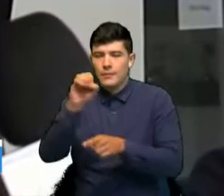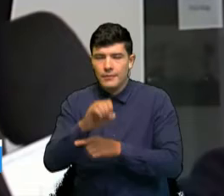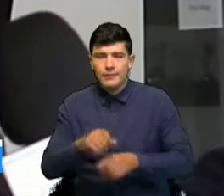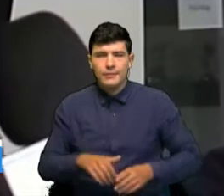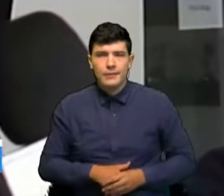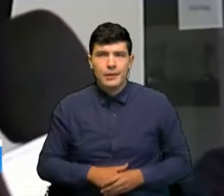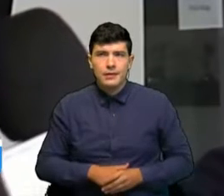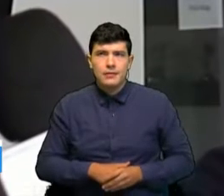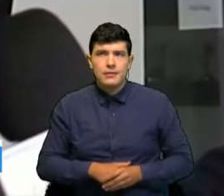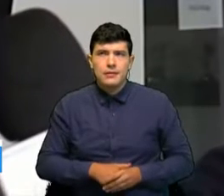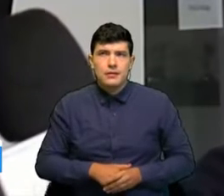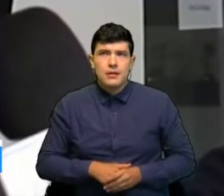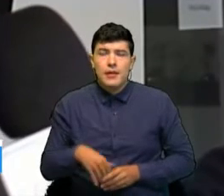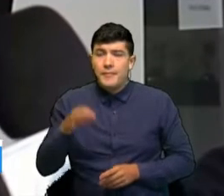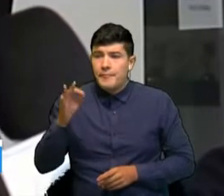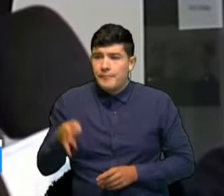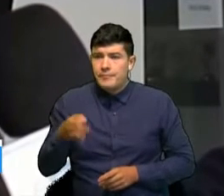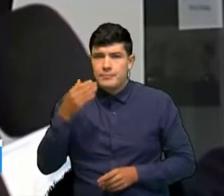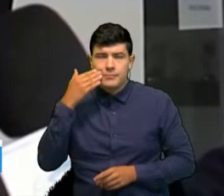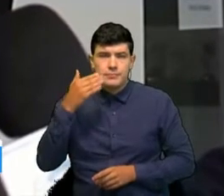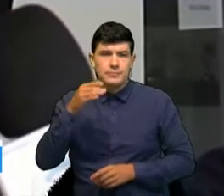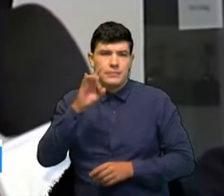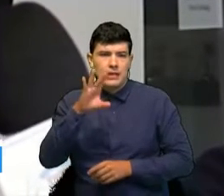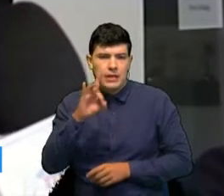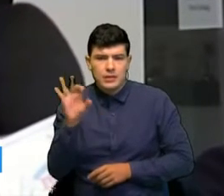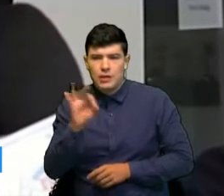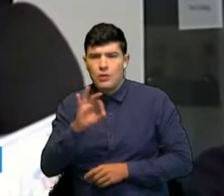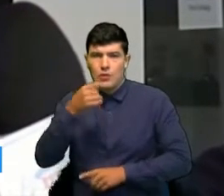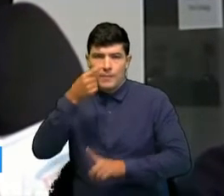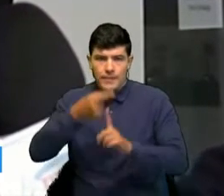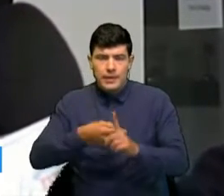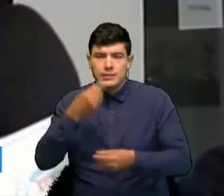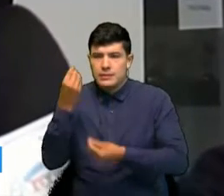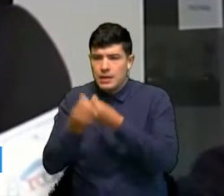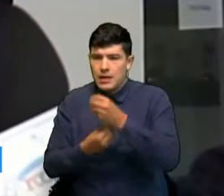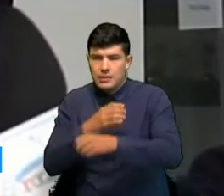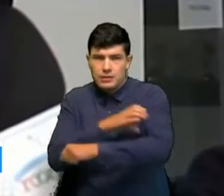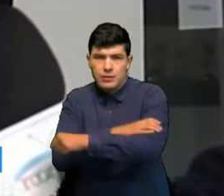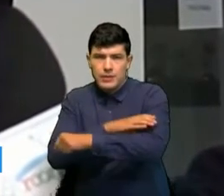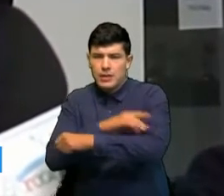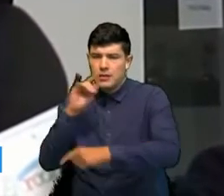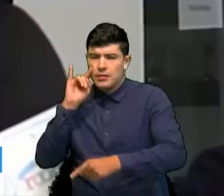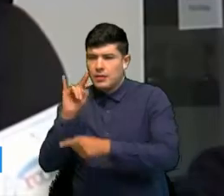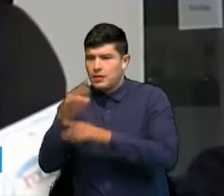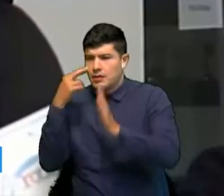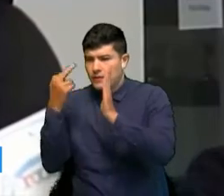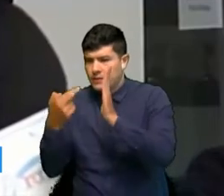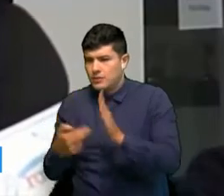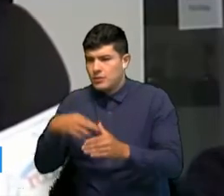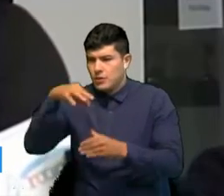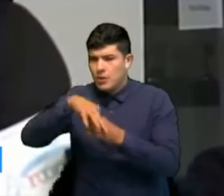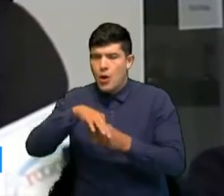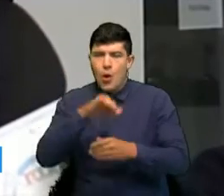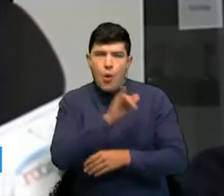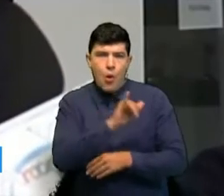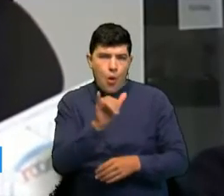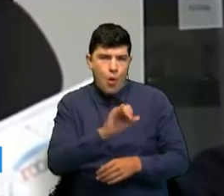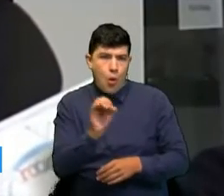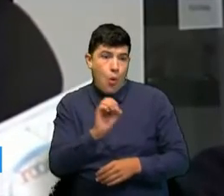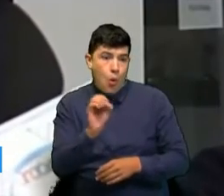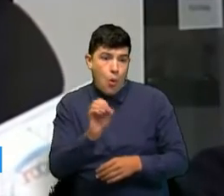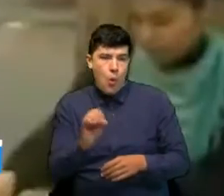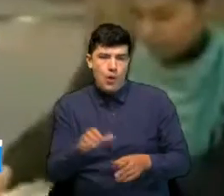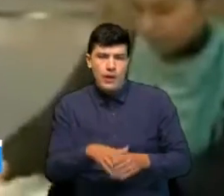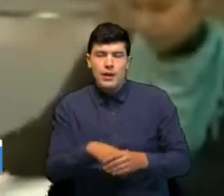siempre, cada 15, cada mes, se realizan comités de seguimiento electoral y o reuniones con todos